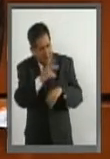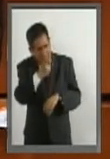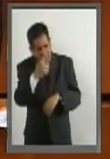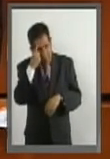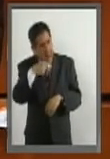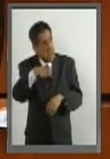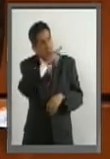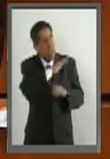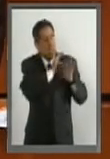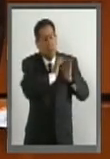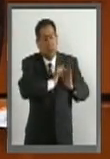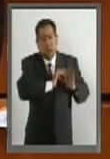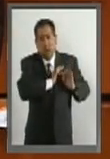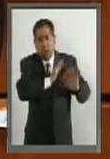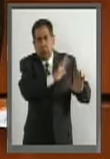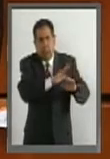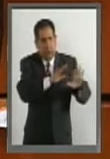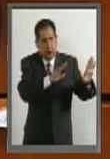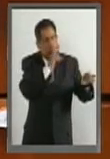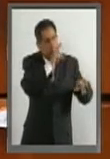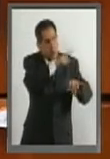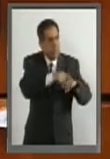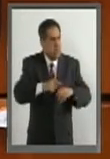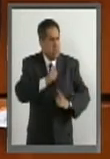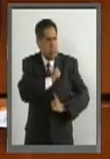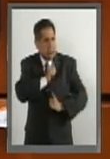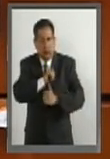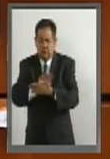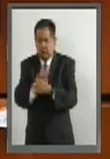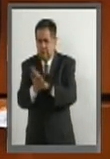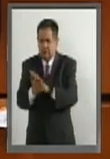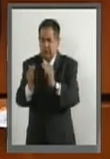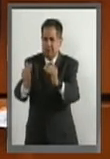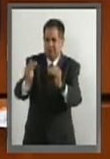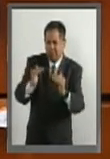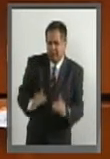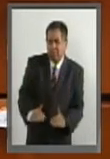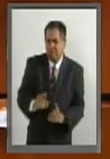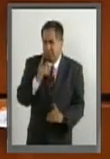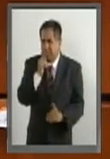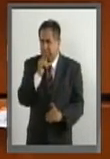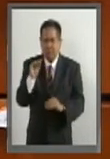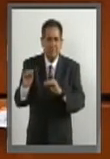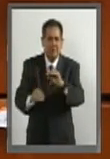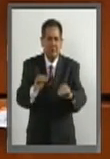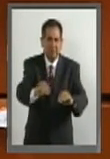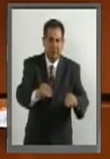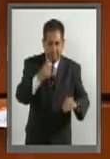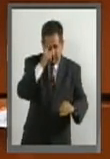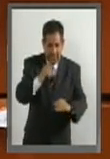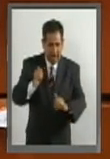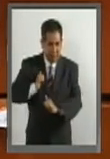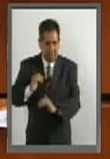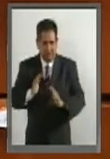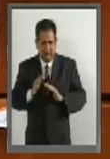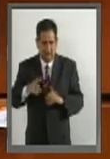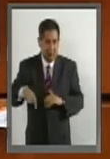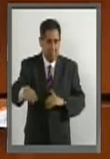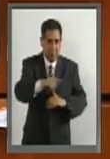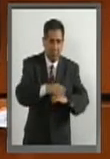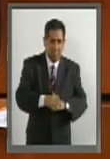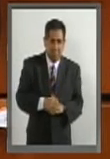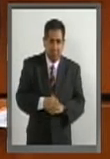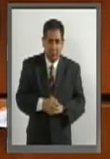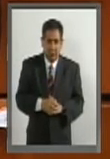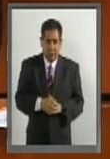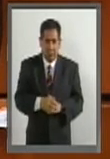estén tranquilos y sus empresas estén tranquilas aquí, que el ejército mexicano militarice al país? Más aún,